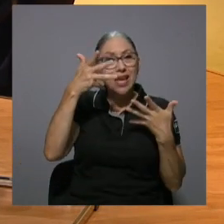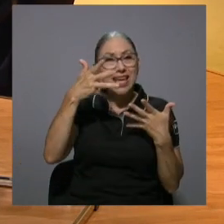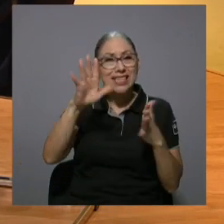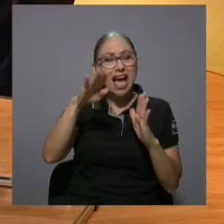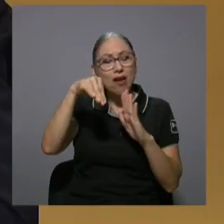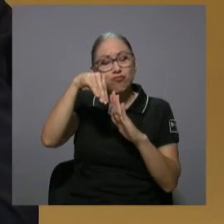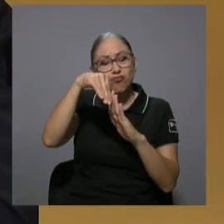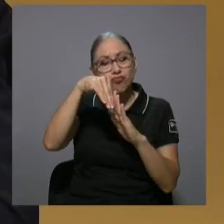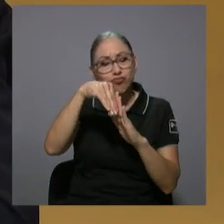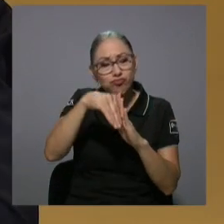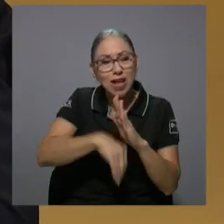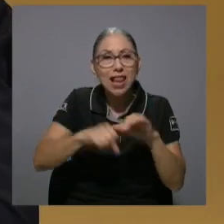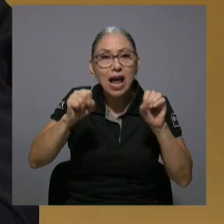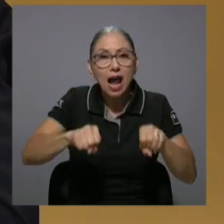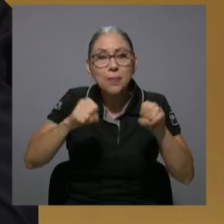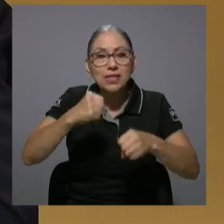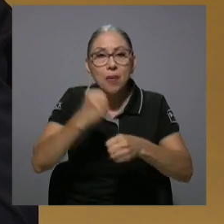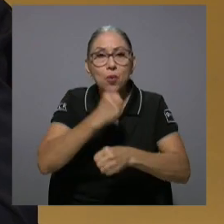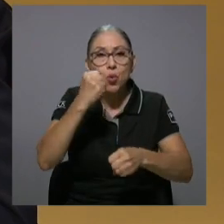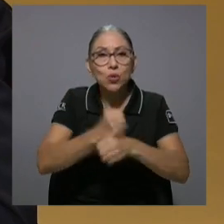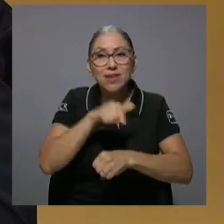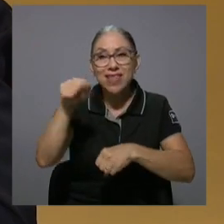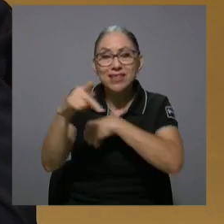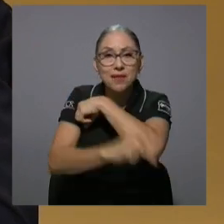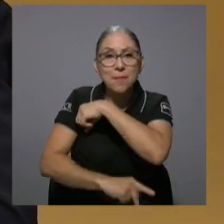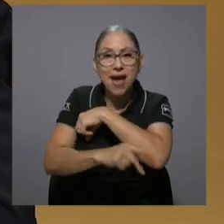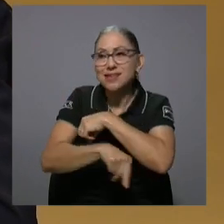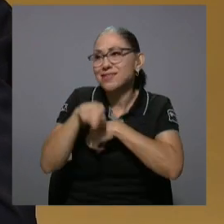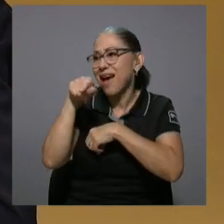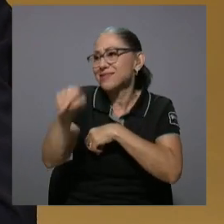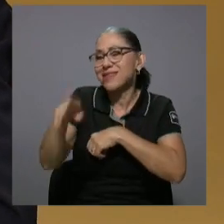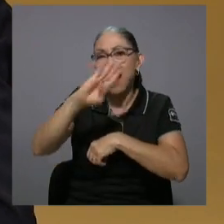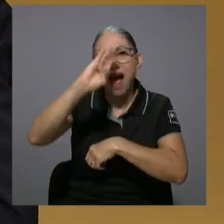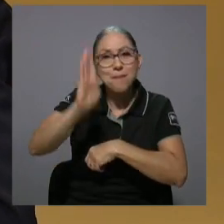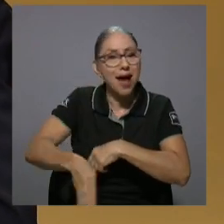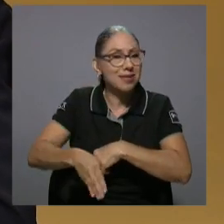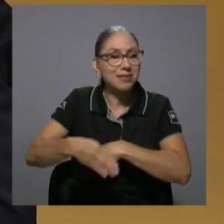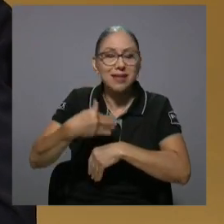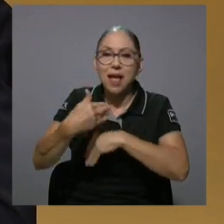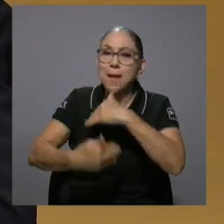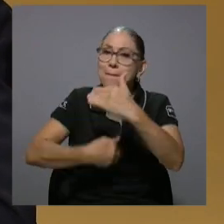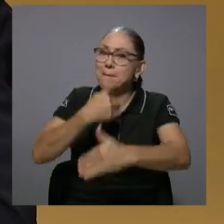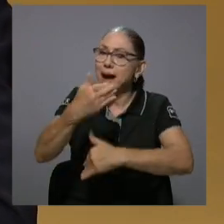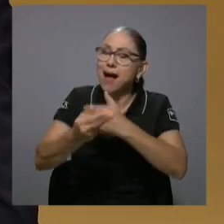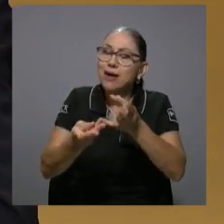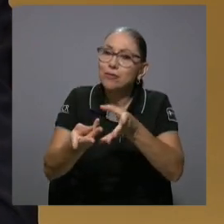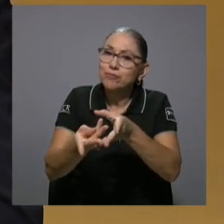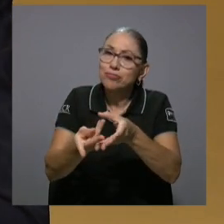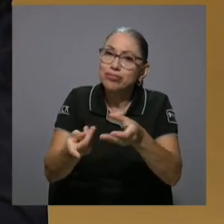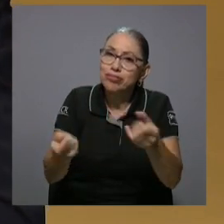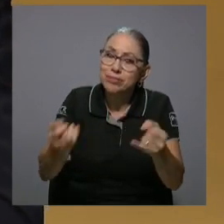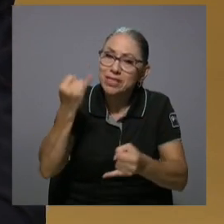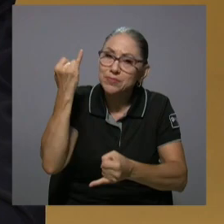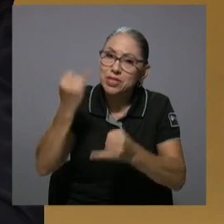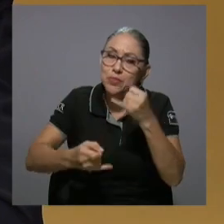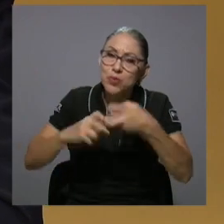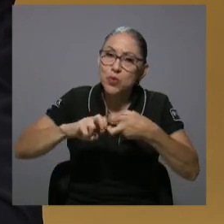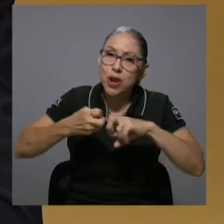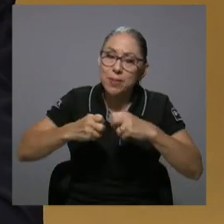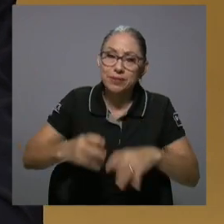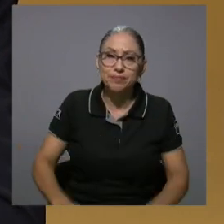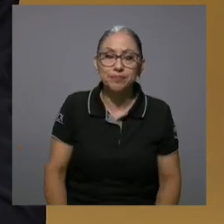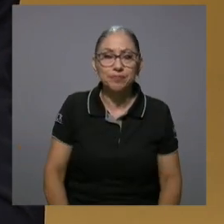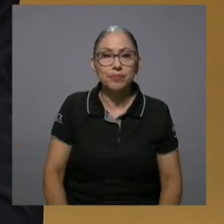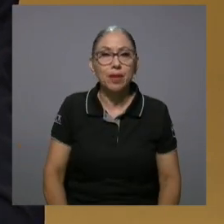ese país y que así el país no va jamás a salir de crisis consecutivas.